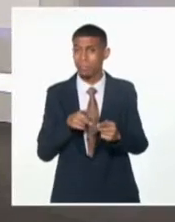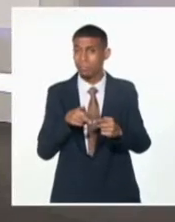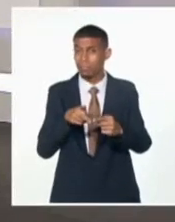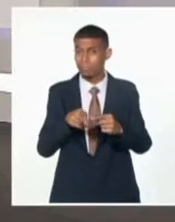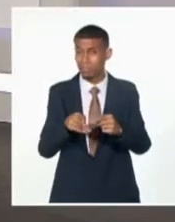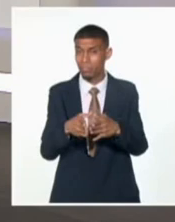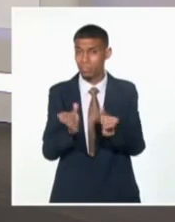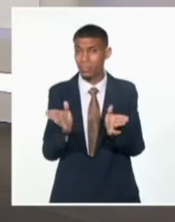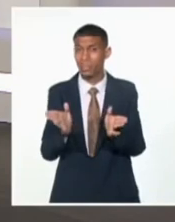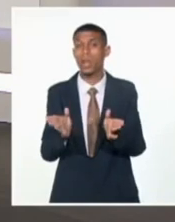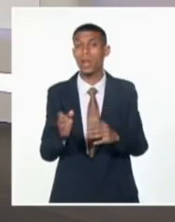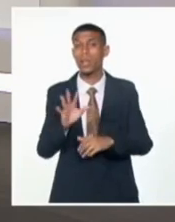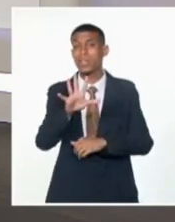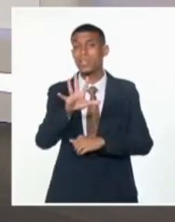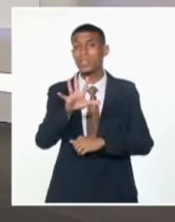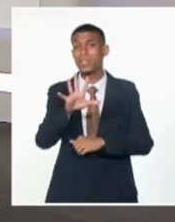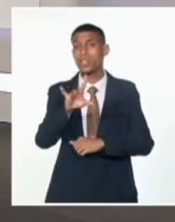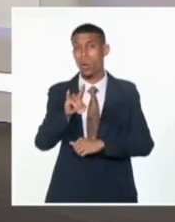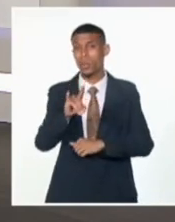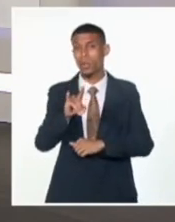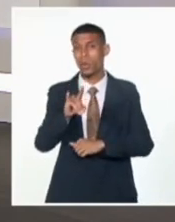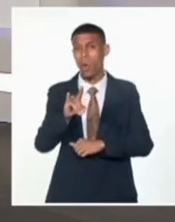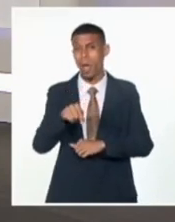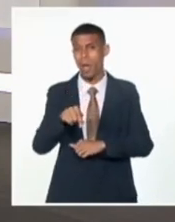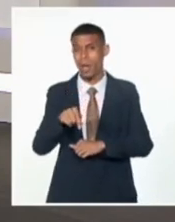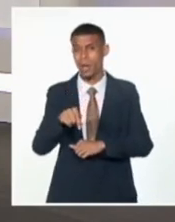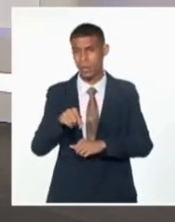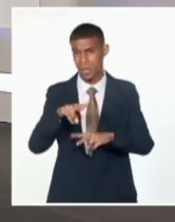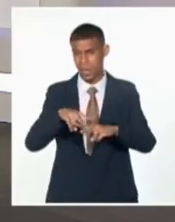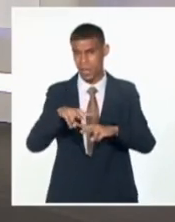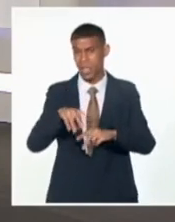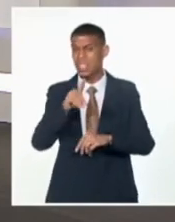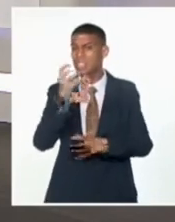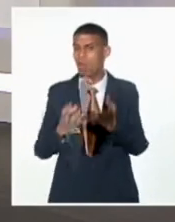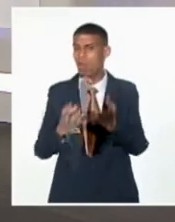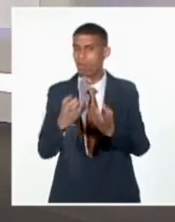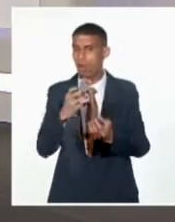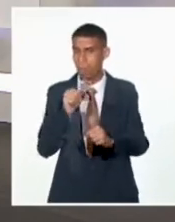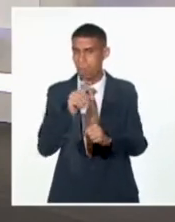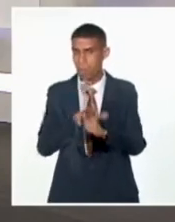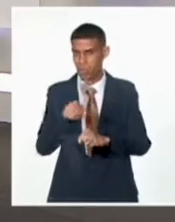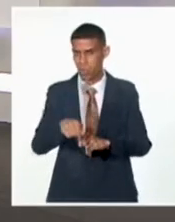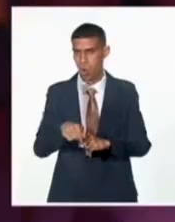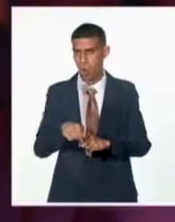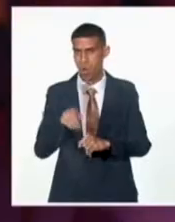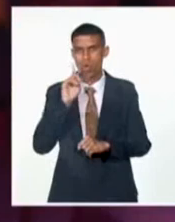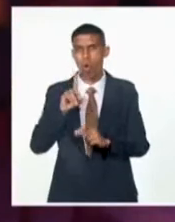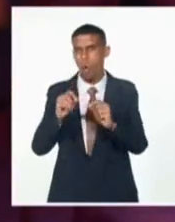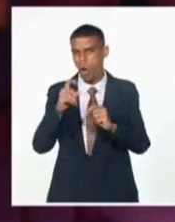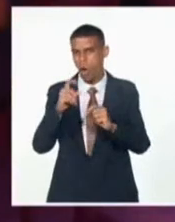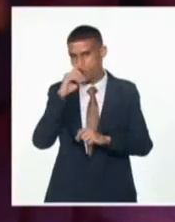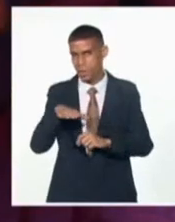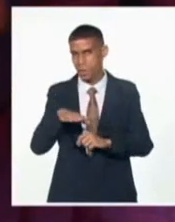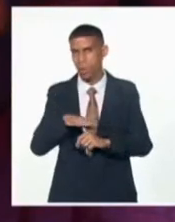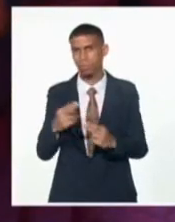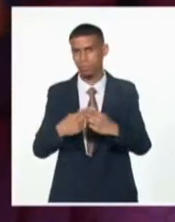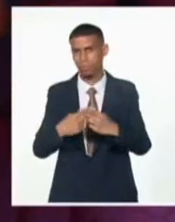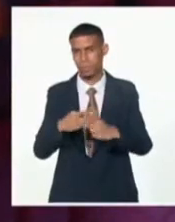edición 59 de los Juegos Escolares Nacionales. Se celebró hoy en Cienfuegos. Ampliamos a continuación.